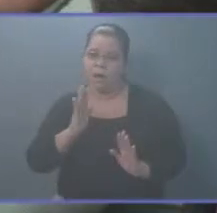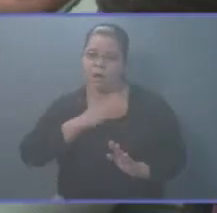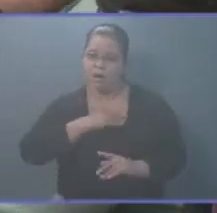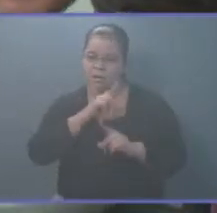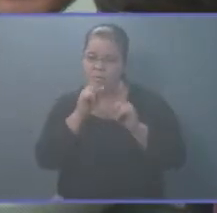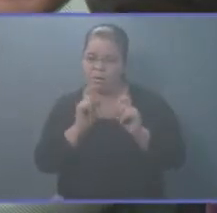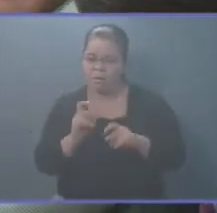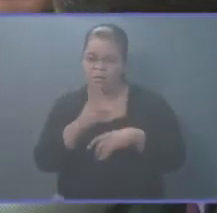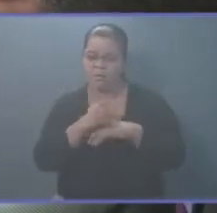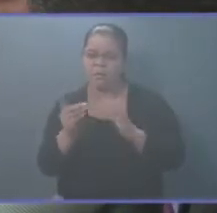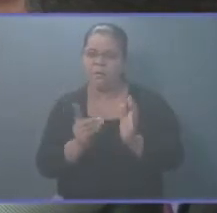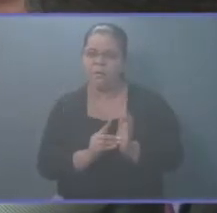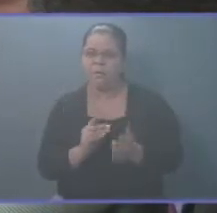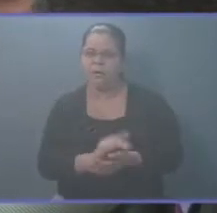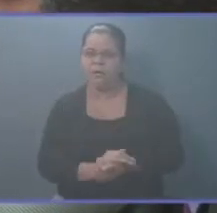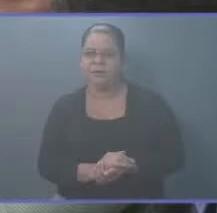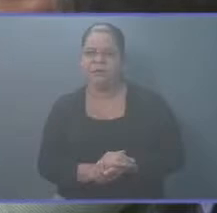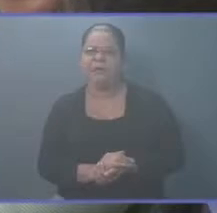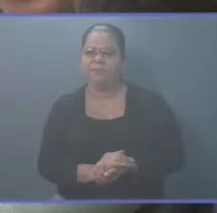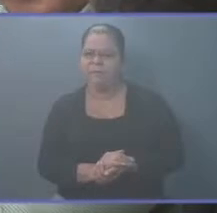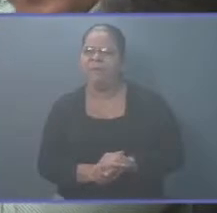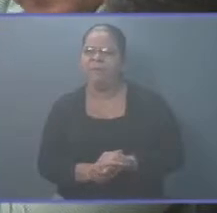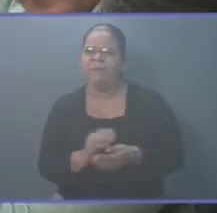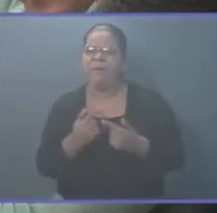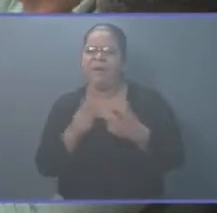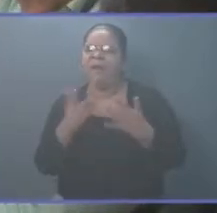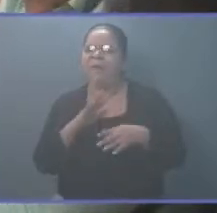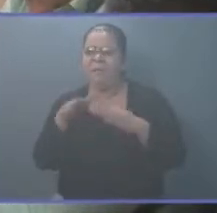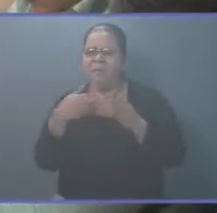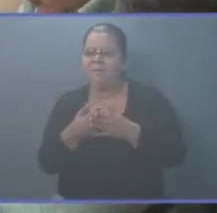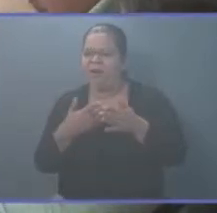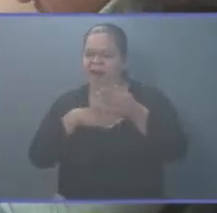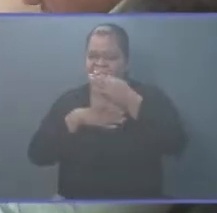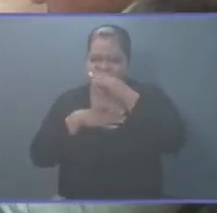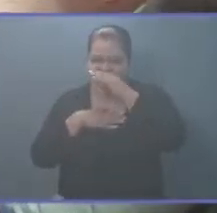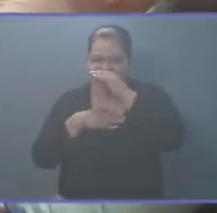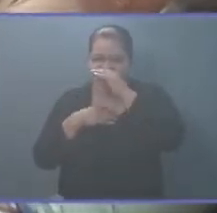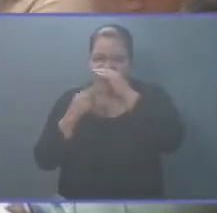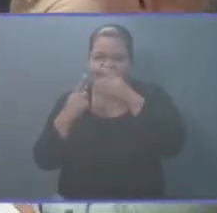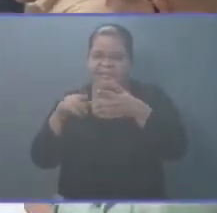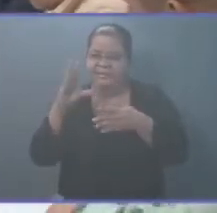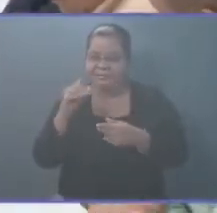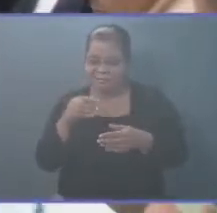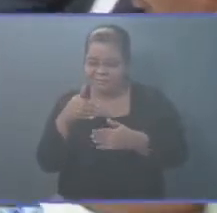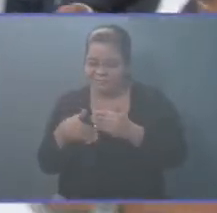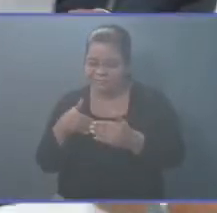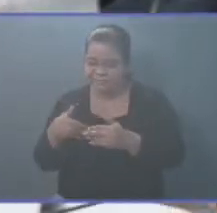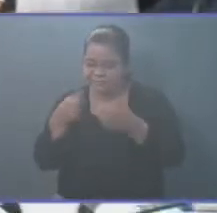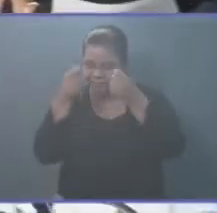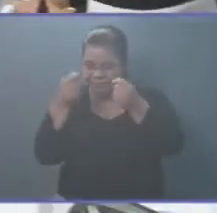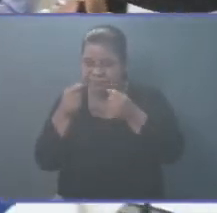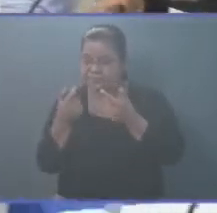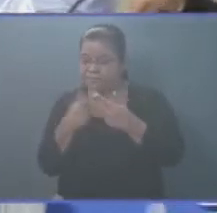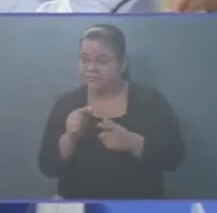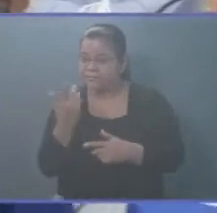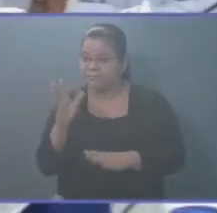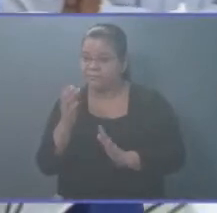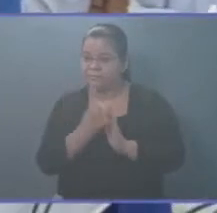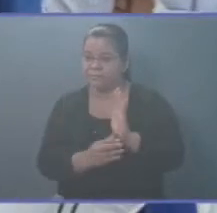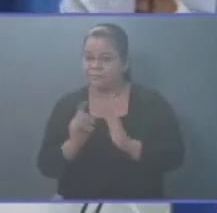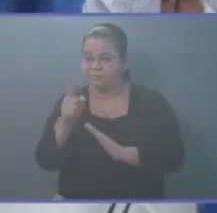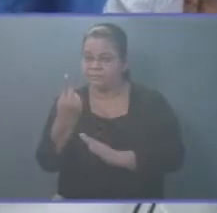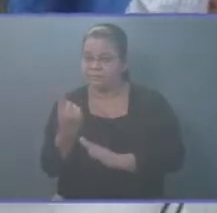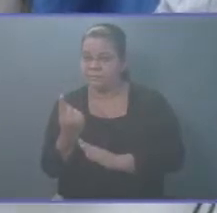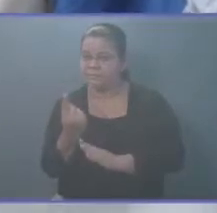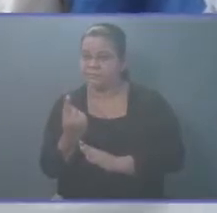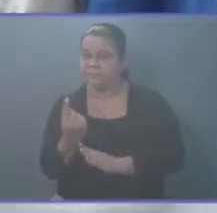señores diputados y diputadas, si ya existe en el Código Procesal Penal toda una sección primera que